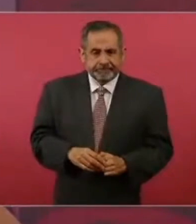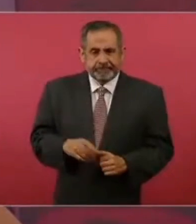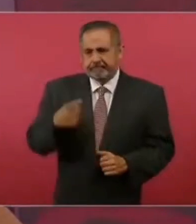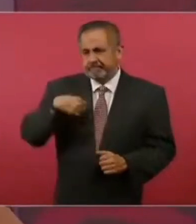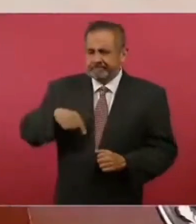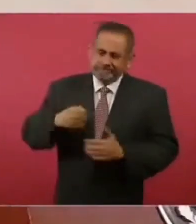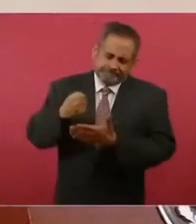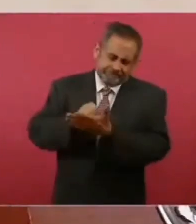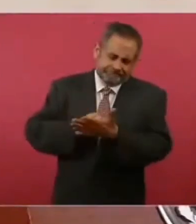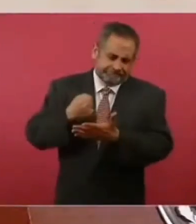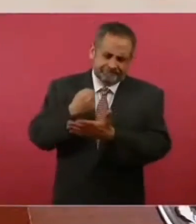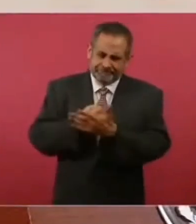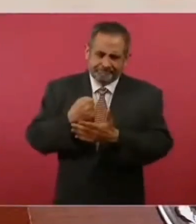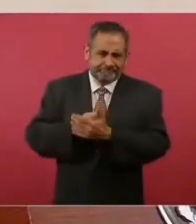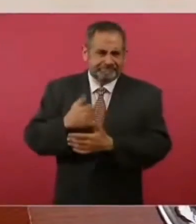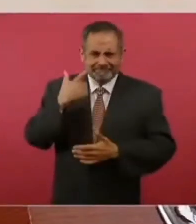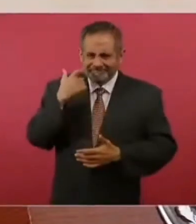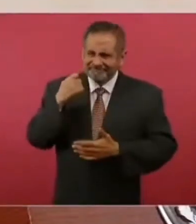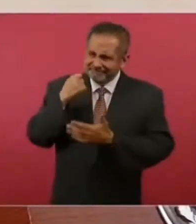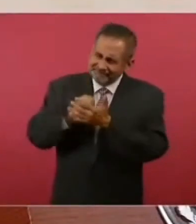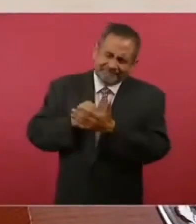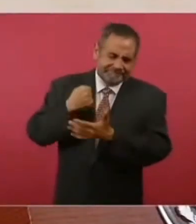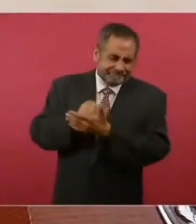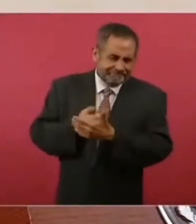hemos luchado siempre